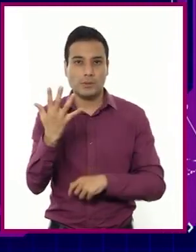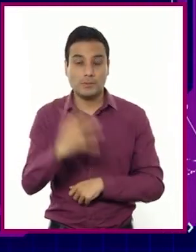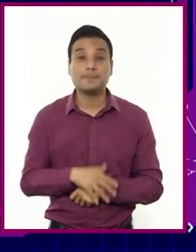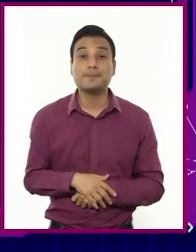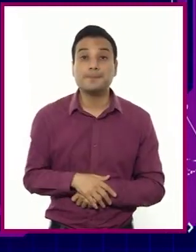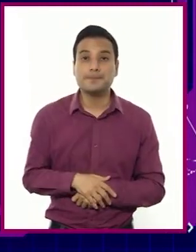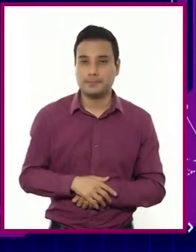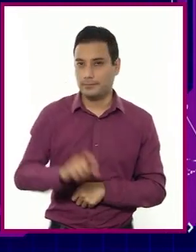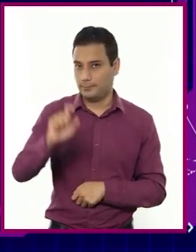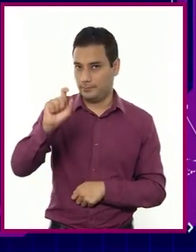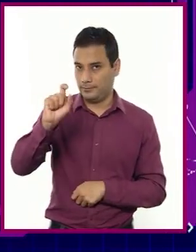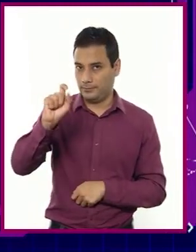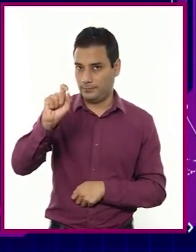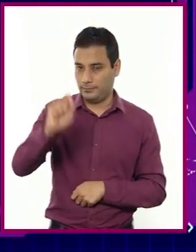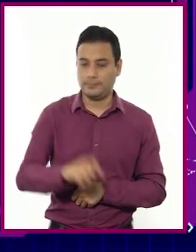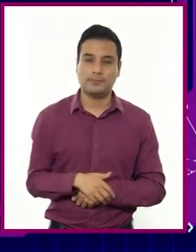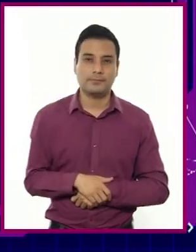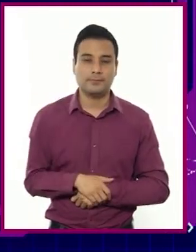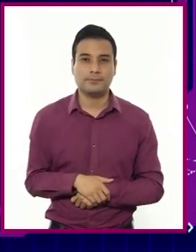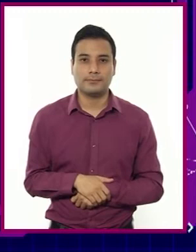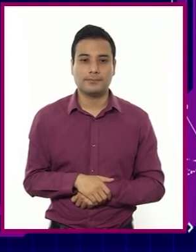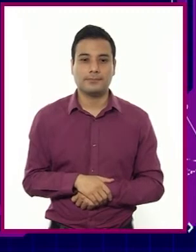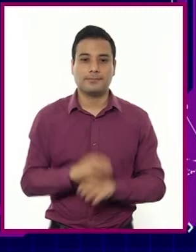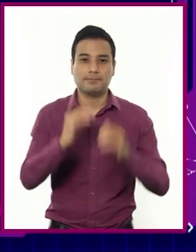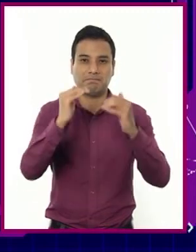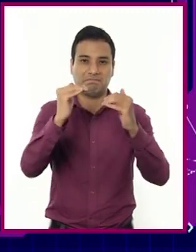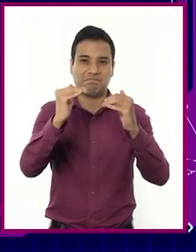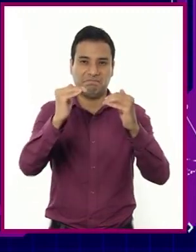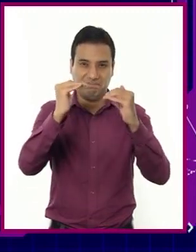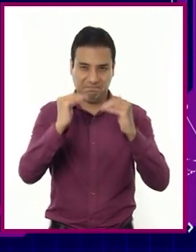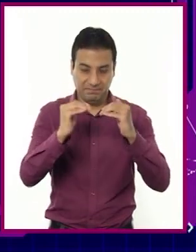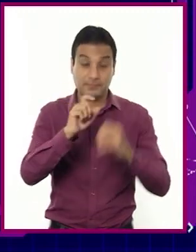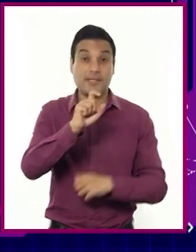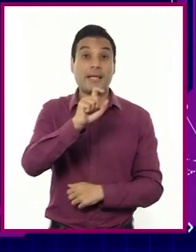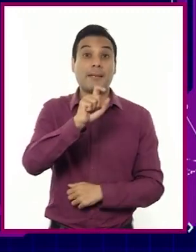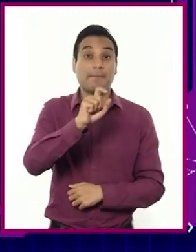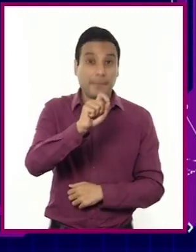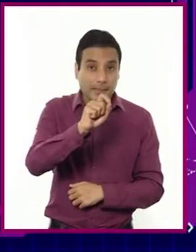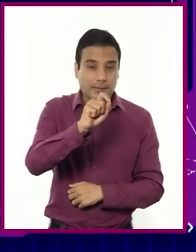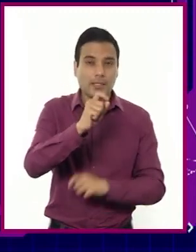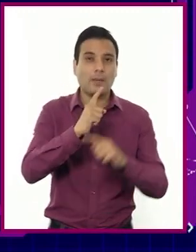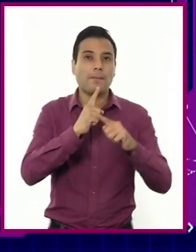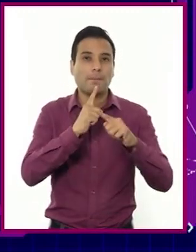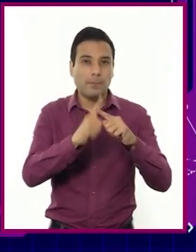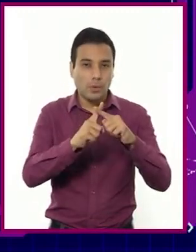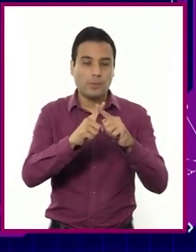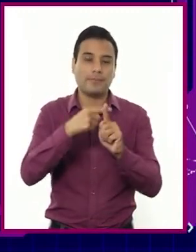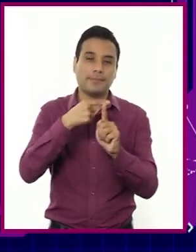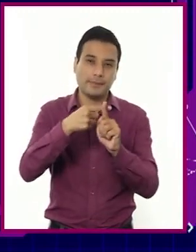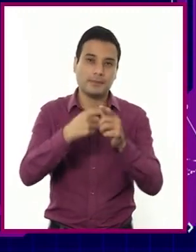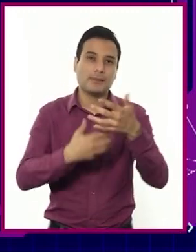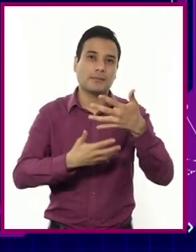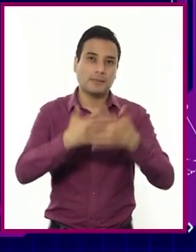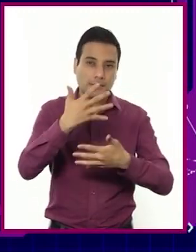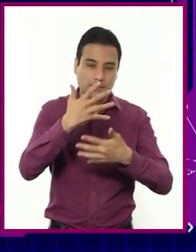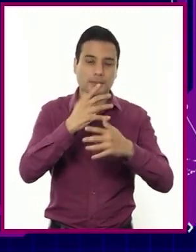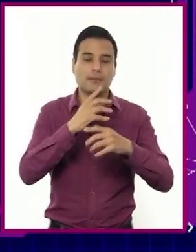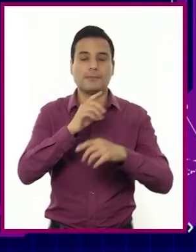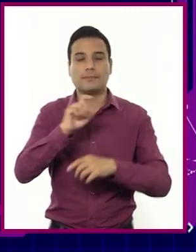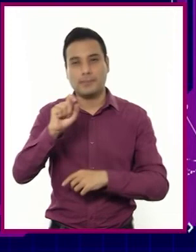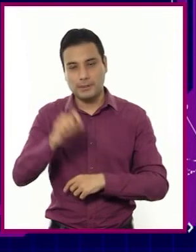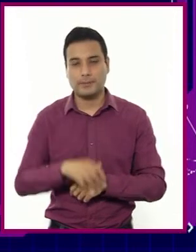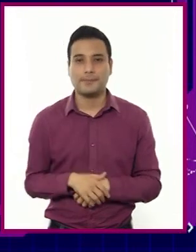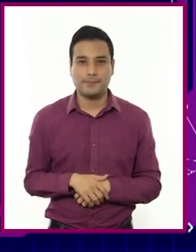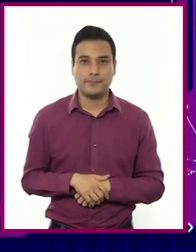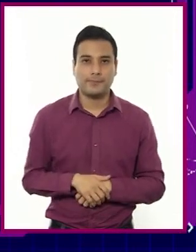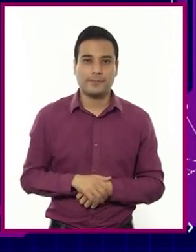es igual a 20, obteniendo 20 que multiplica a la suma 15 más 20 es igual a 20